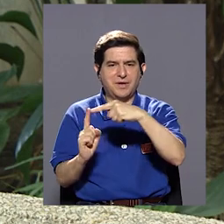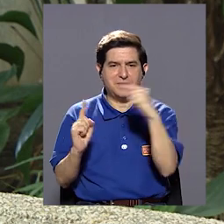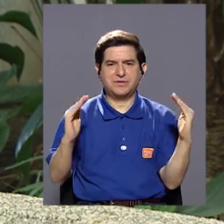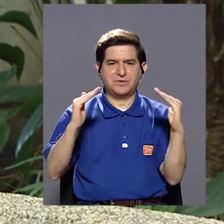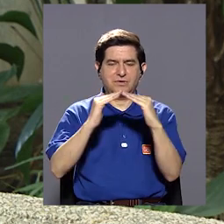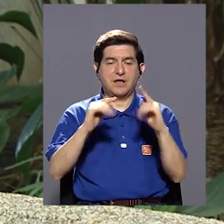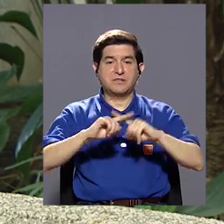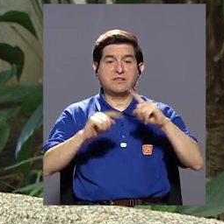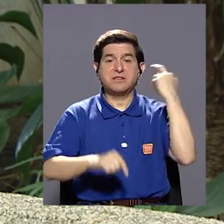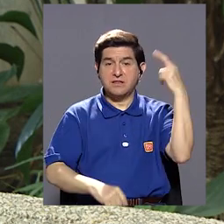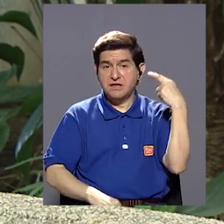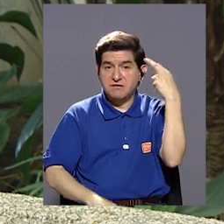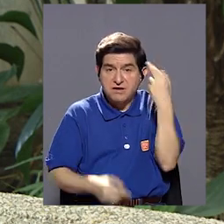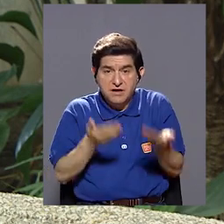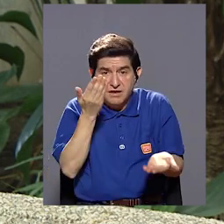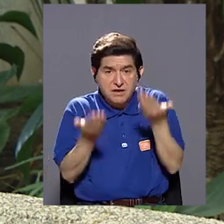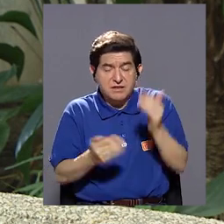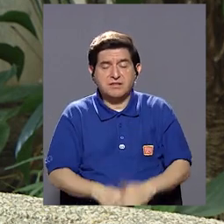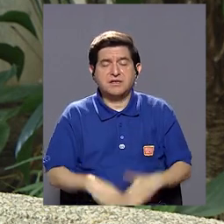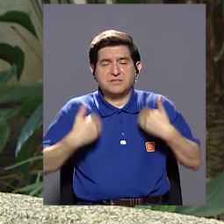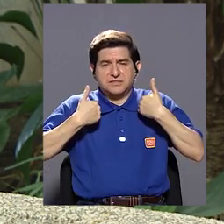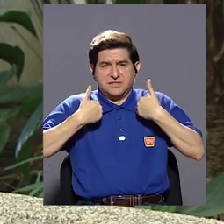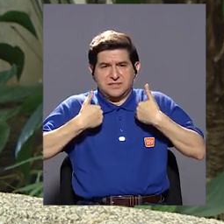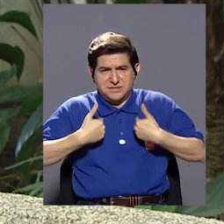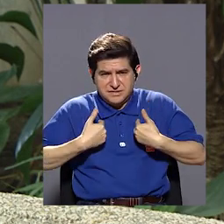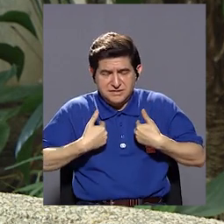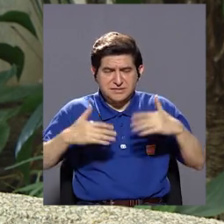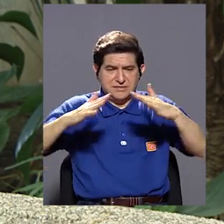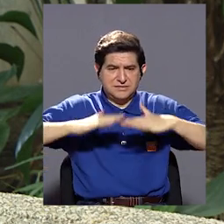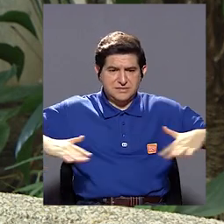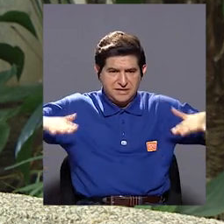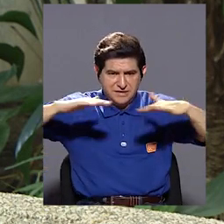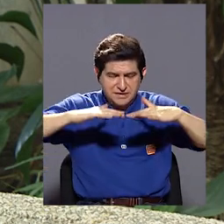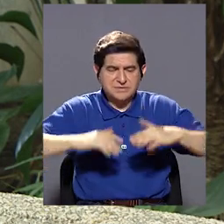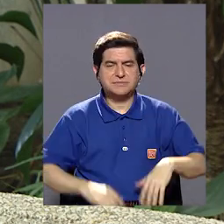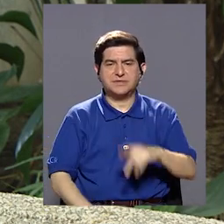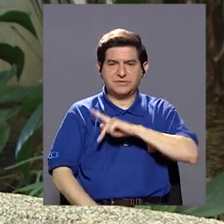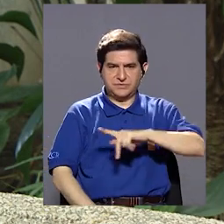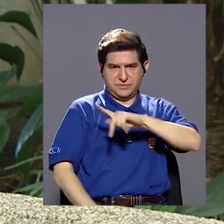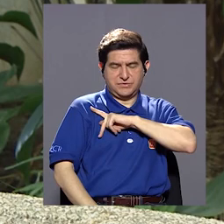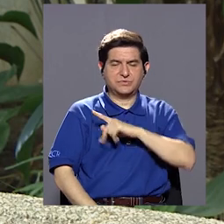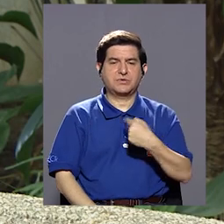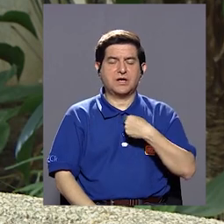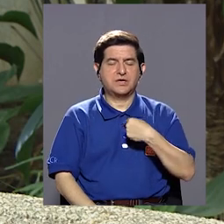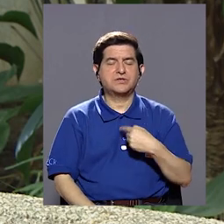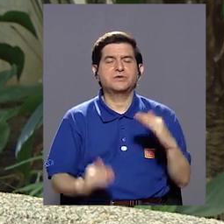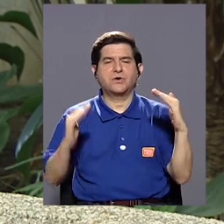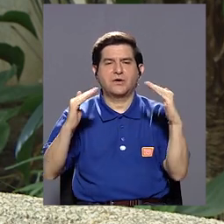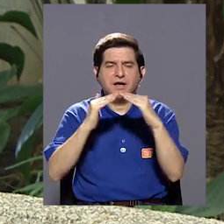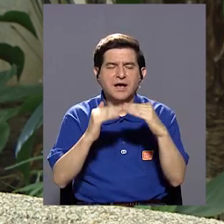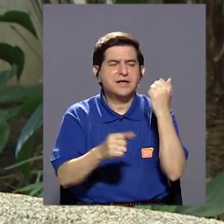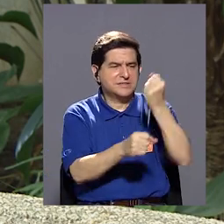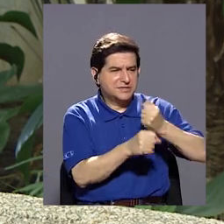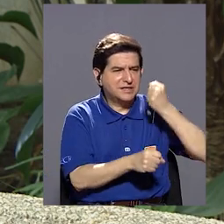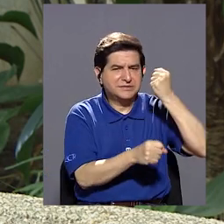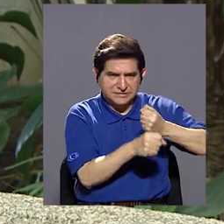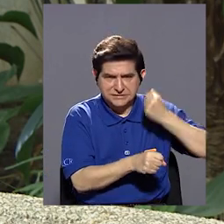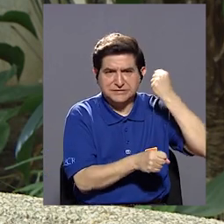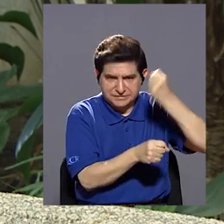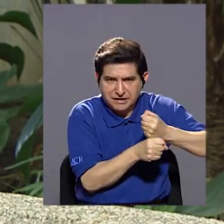varios factores para ello. Puede ser un agotamiento del espacio personal, es decir, yo estoy en mi casa y estoy